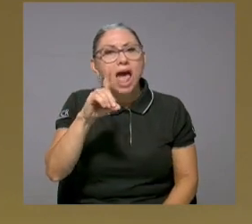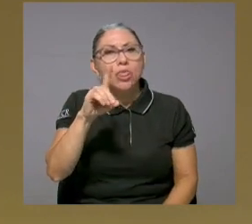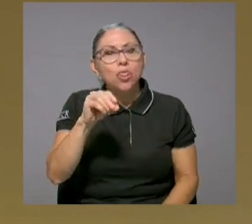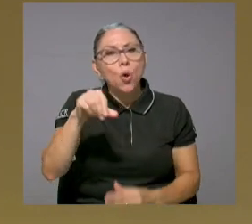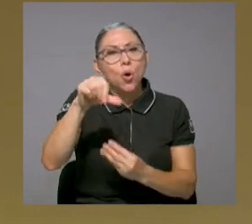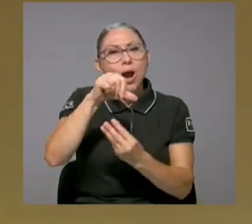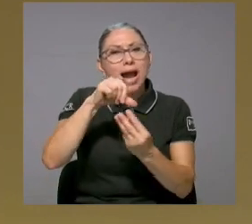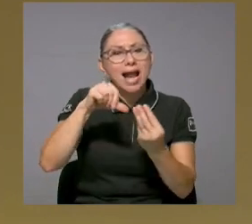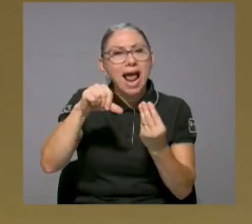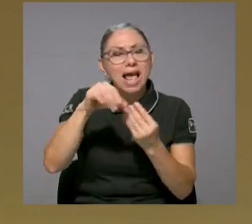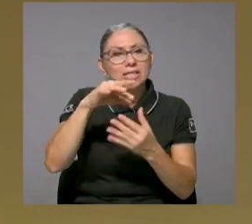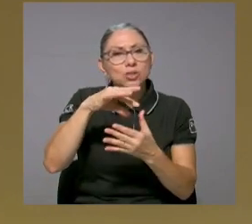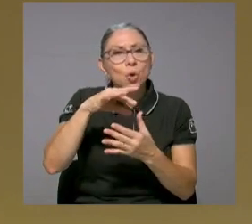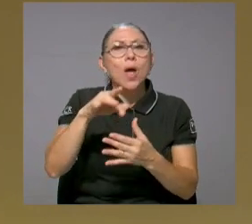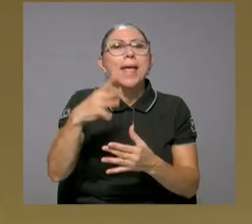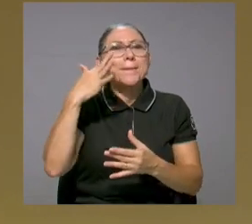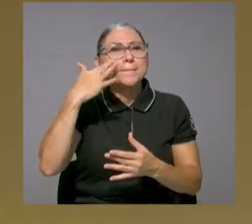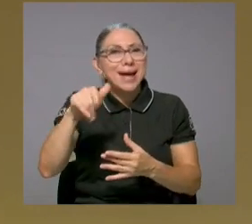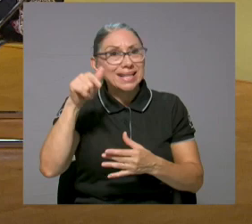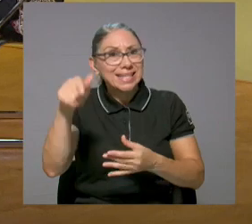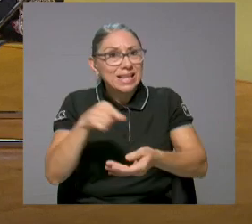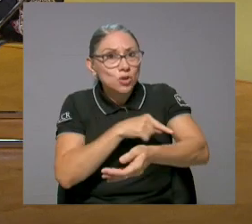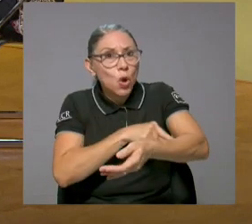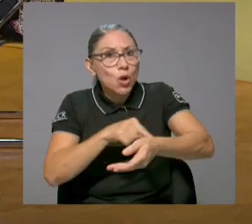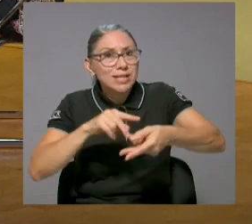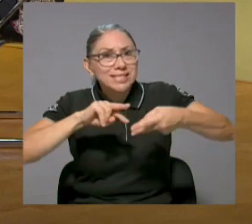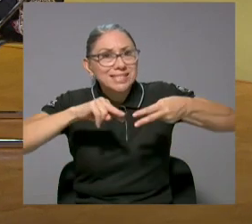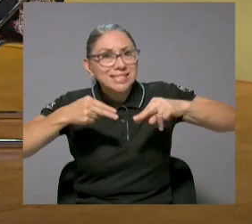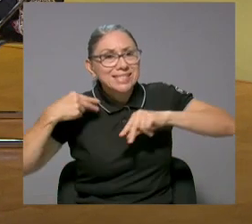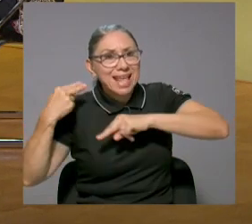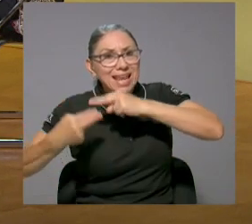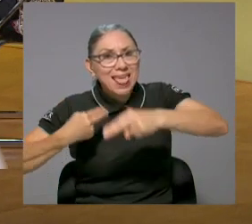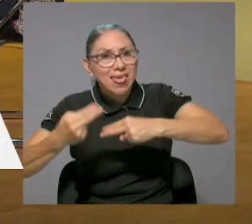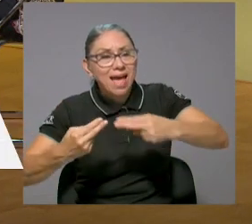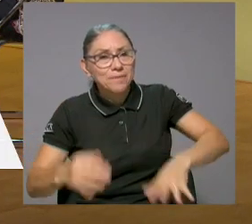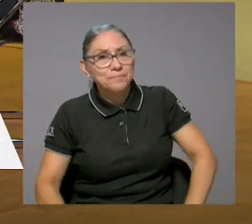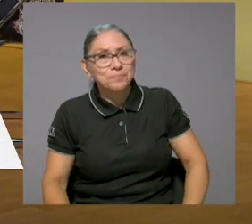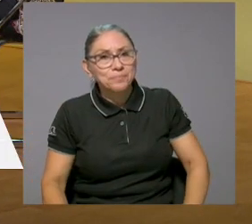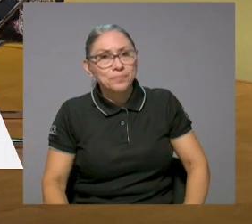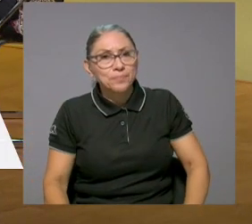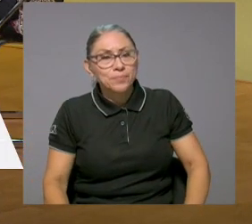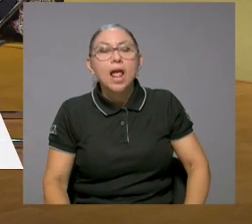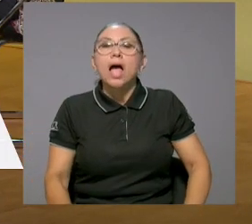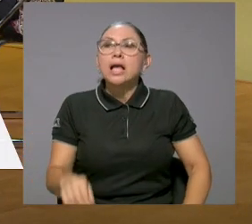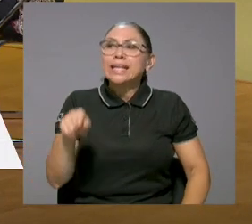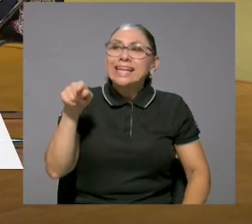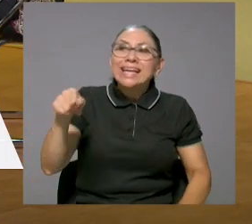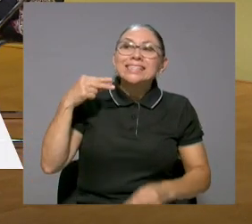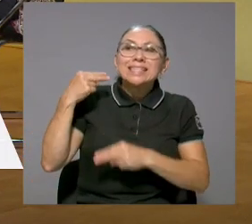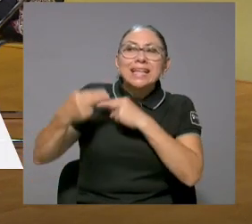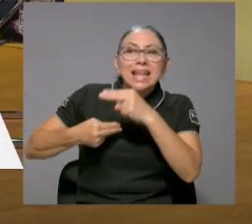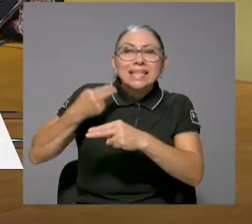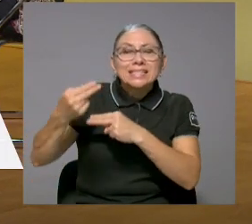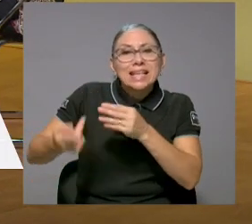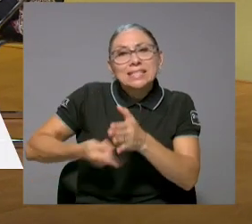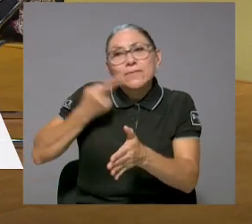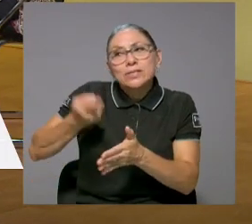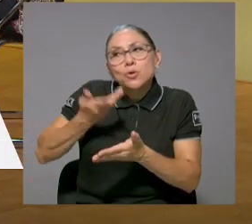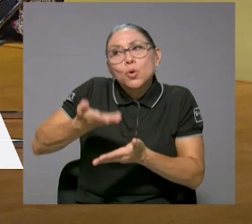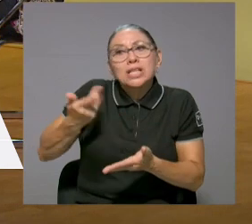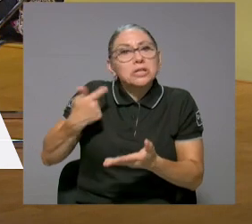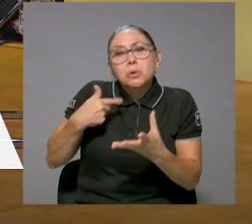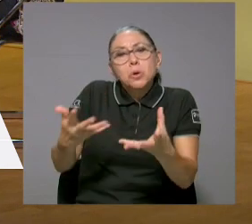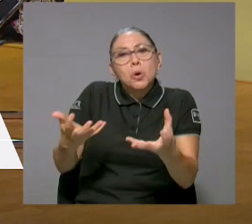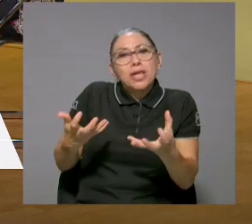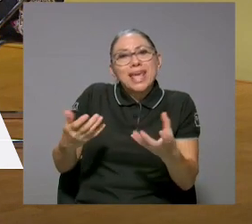eso se hereda. Es que, don Juan, como lo menciono, esas herencias hay cosas que uno no quiere, pero nos hacen